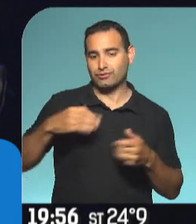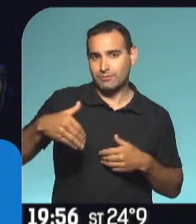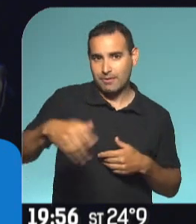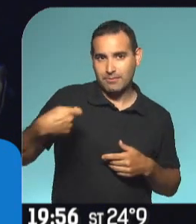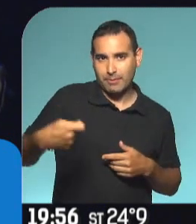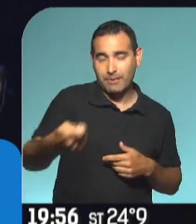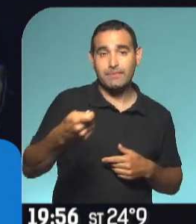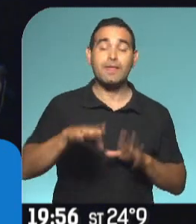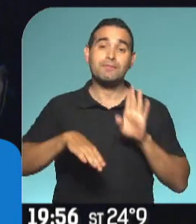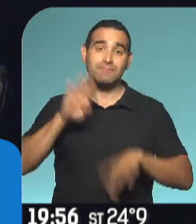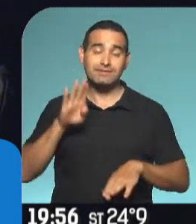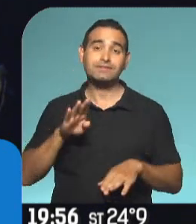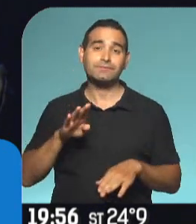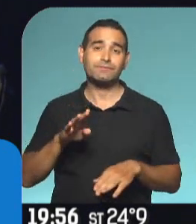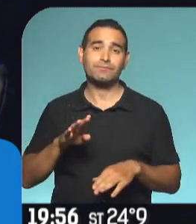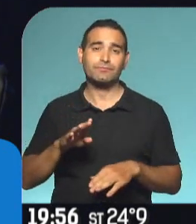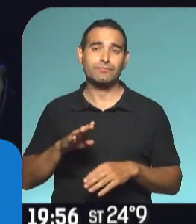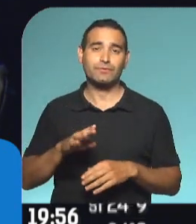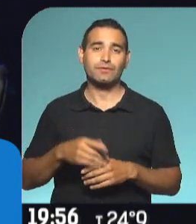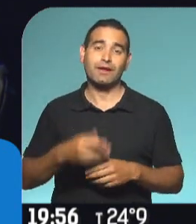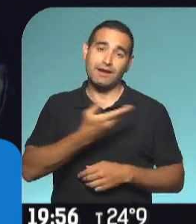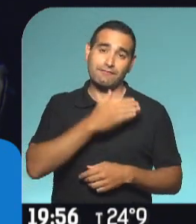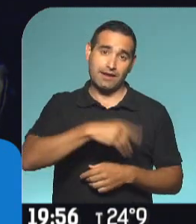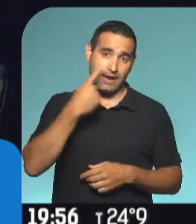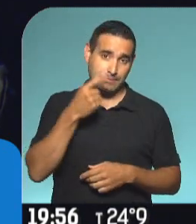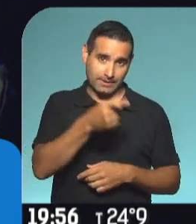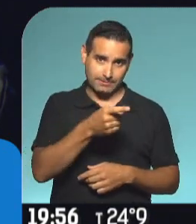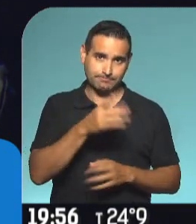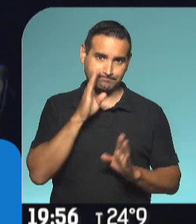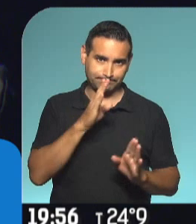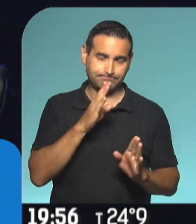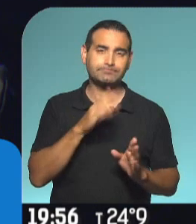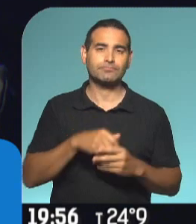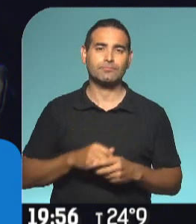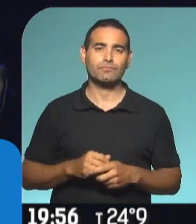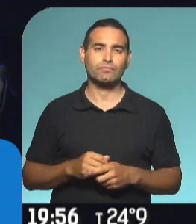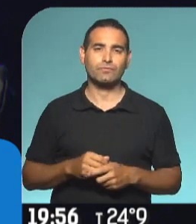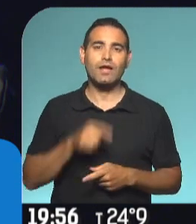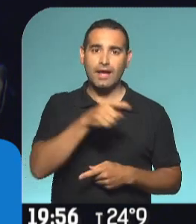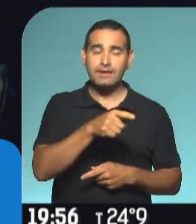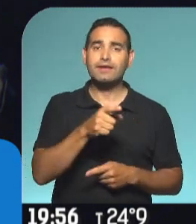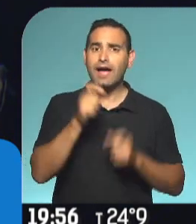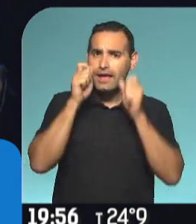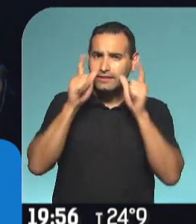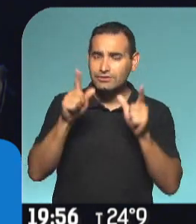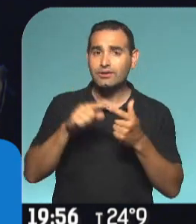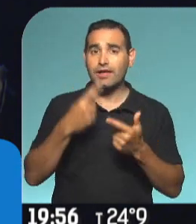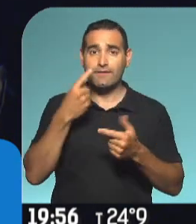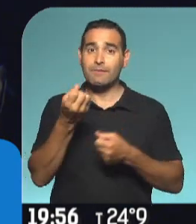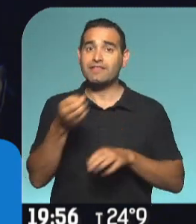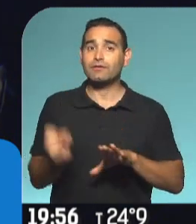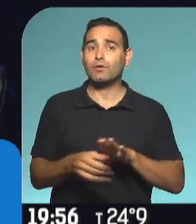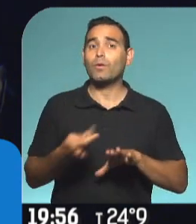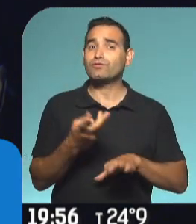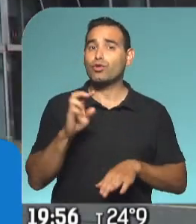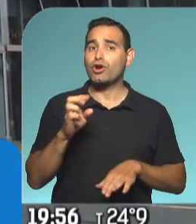y particularmente justamente para el Fondo Monetario Internacional, en donde ahí donde van a prestar atención es a las reservas que en